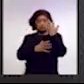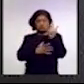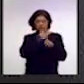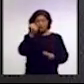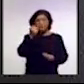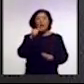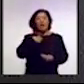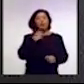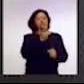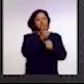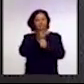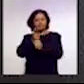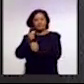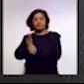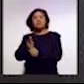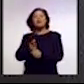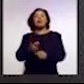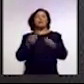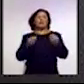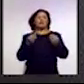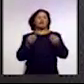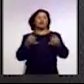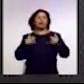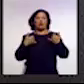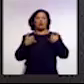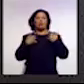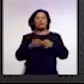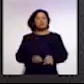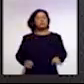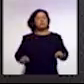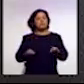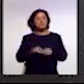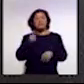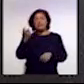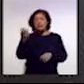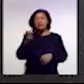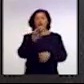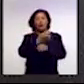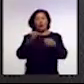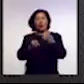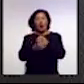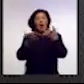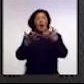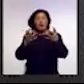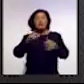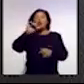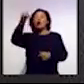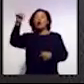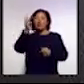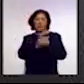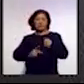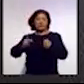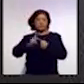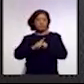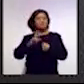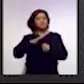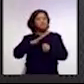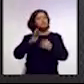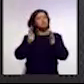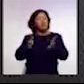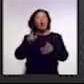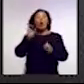a una cantidad importantísima de jóvenes que están haciendo cosas extraordinarias ya en otros países o que tienen las